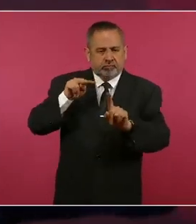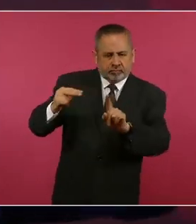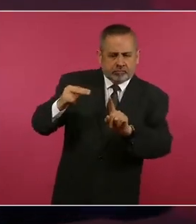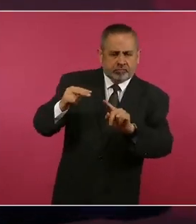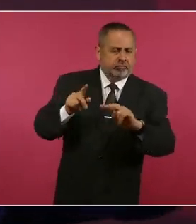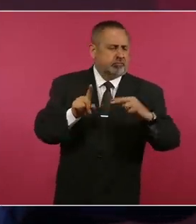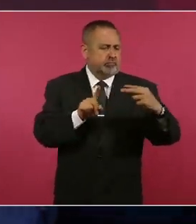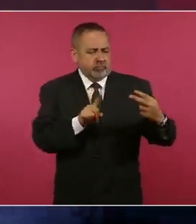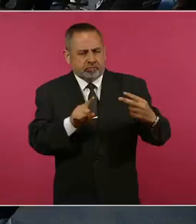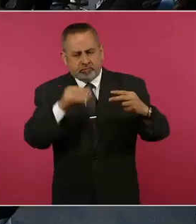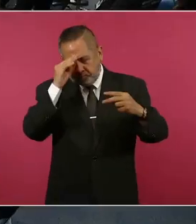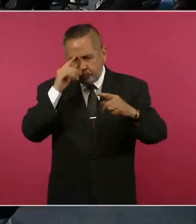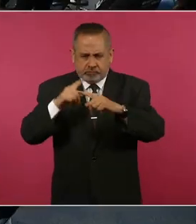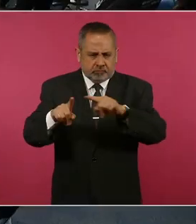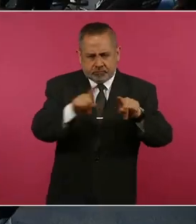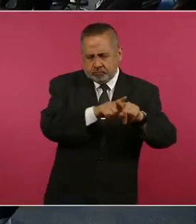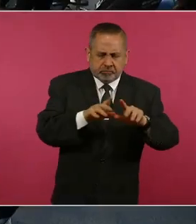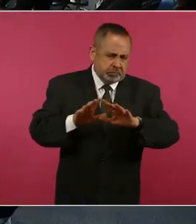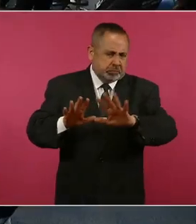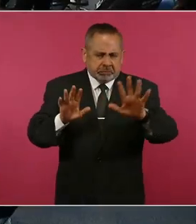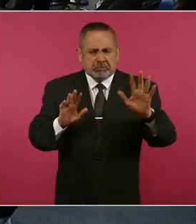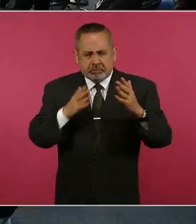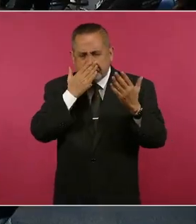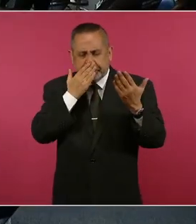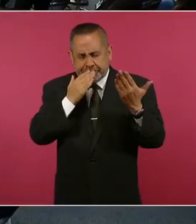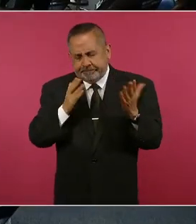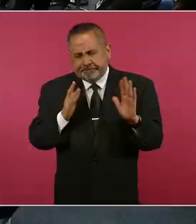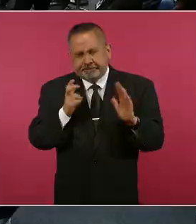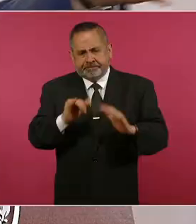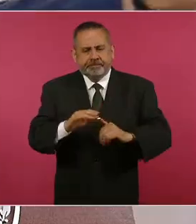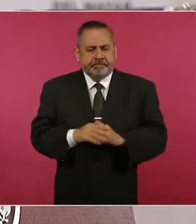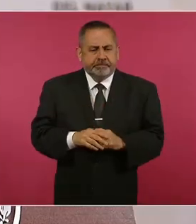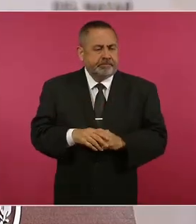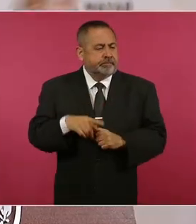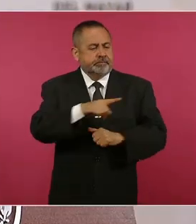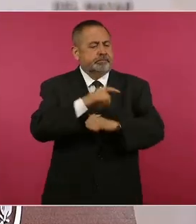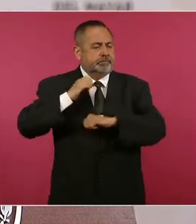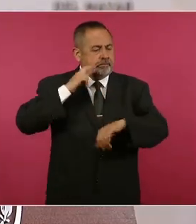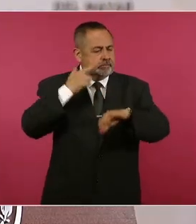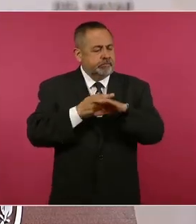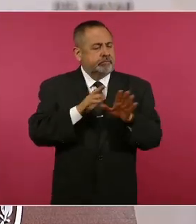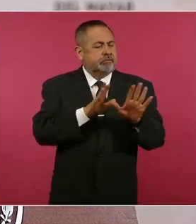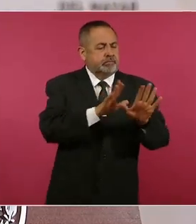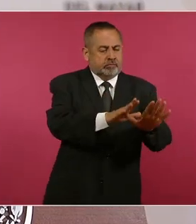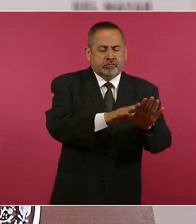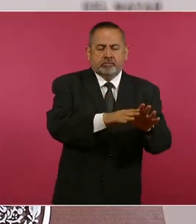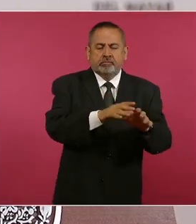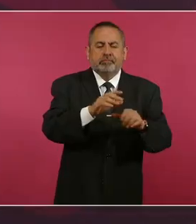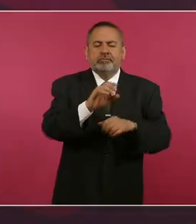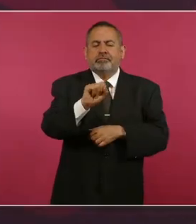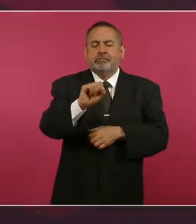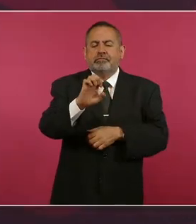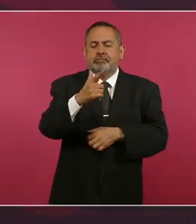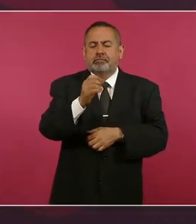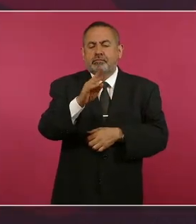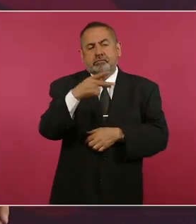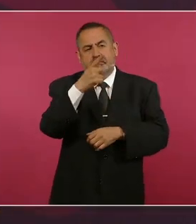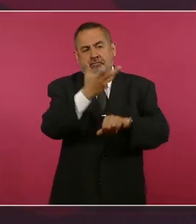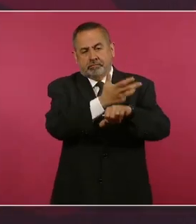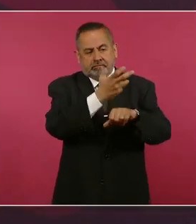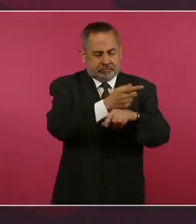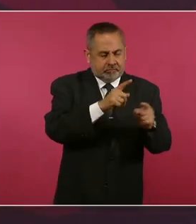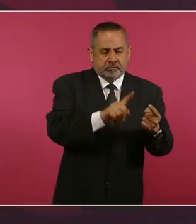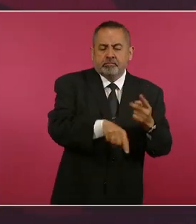distintas. Entiendo que el Departamento de Estado tiene una postura, el